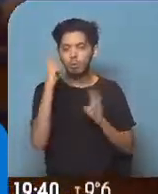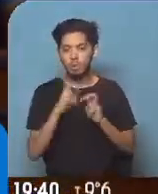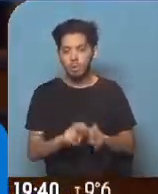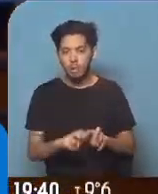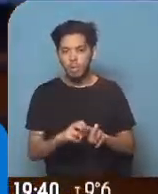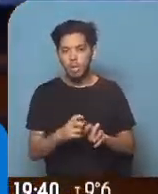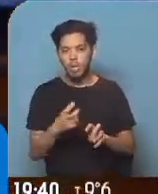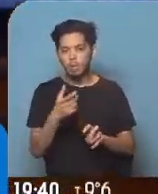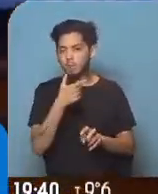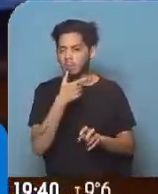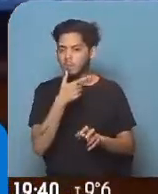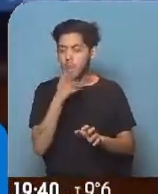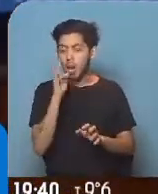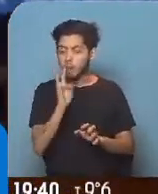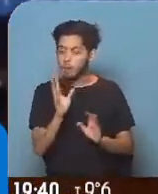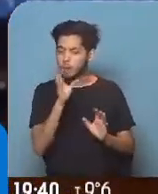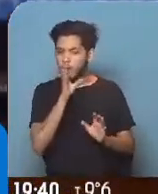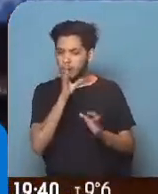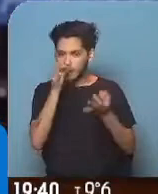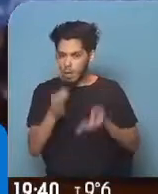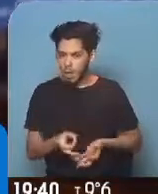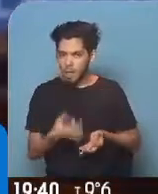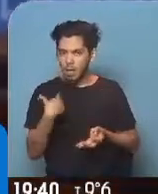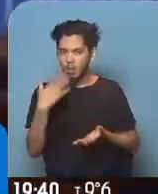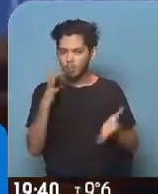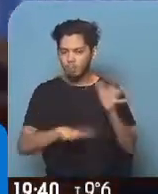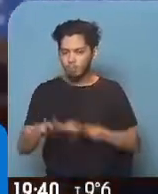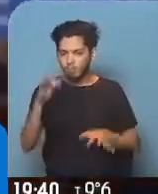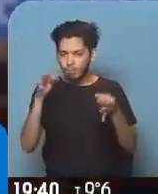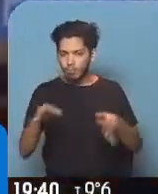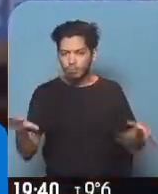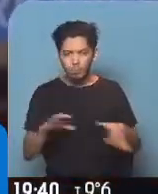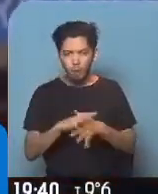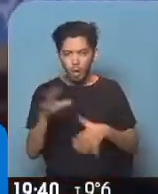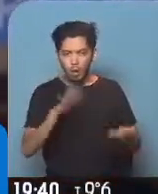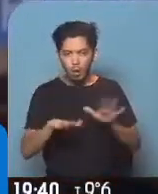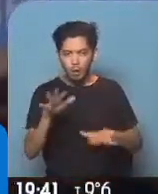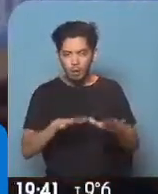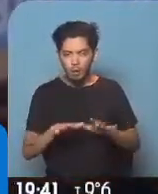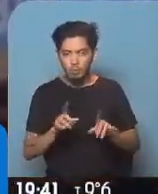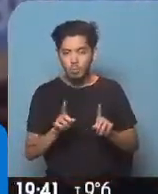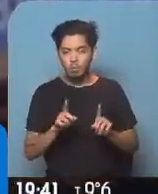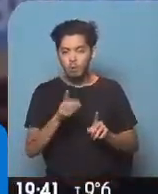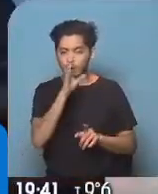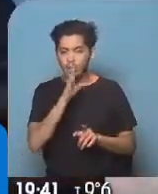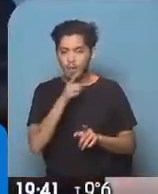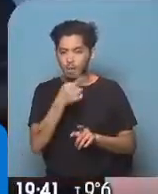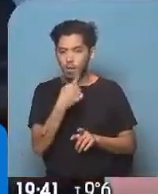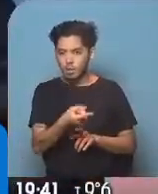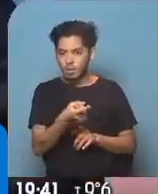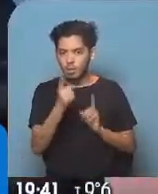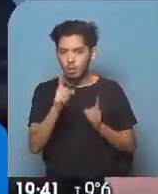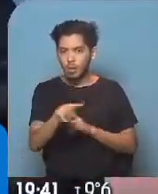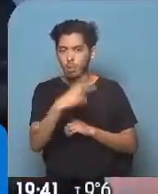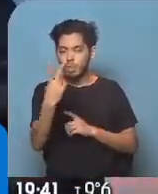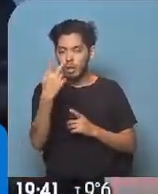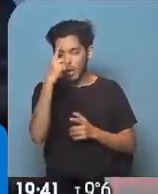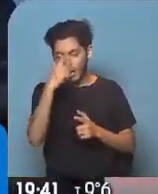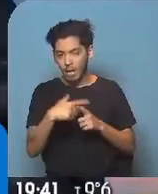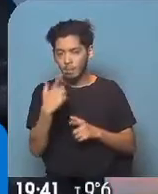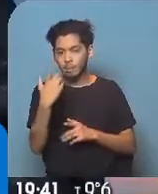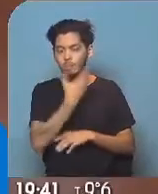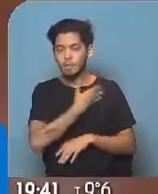aparece seria en la medida en que hay una correcta articulación con la Teniendo en cuenta justicia. la seriedad que usted dice, pero además que hay dos